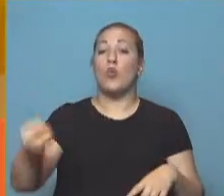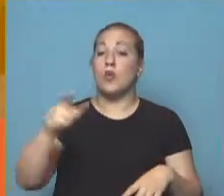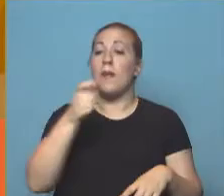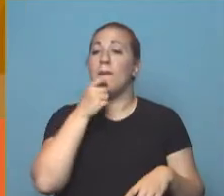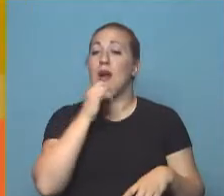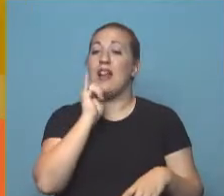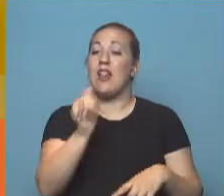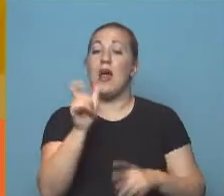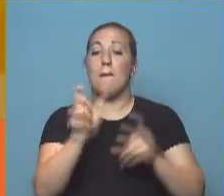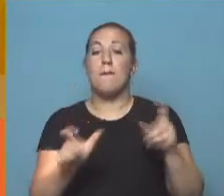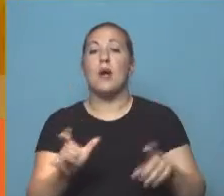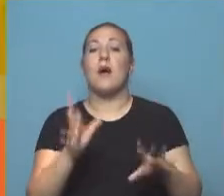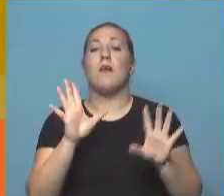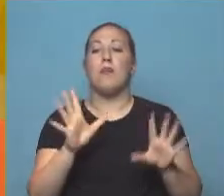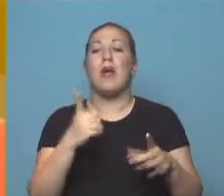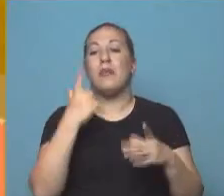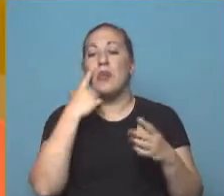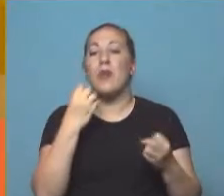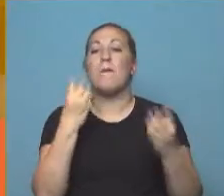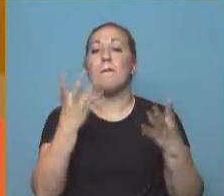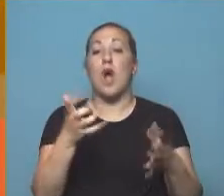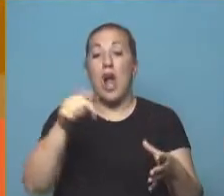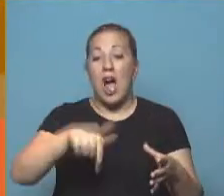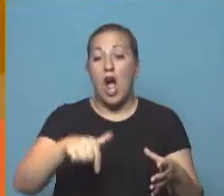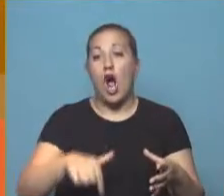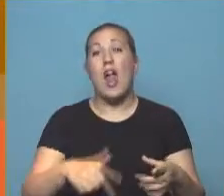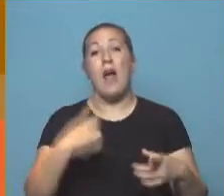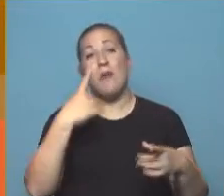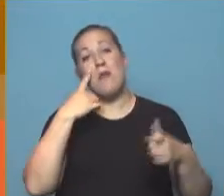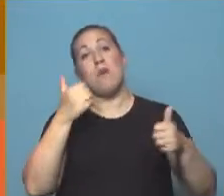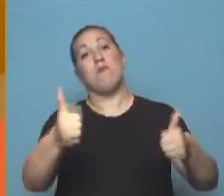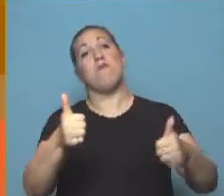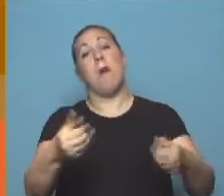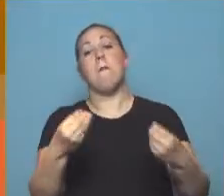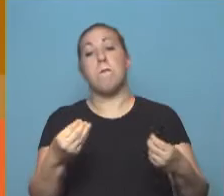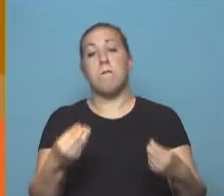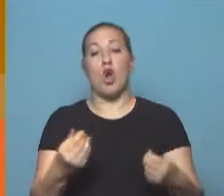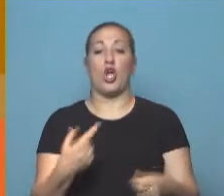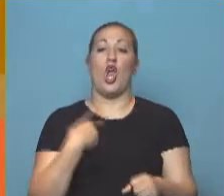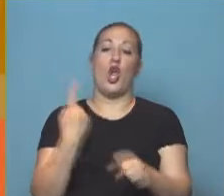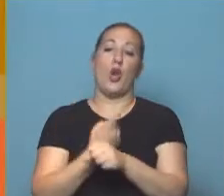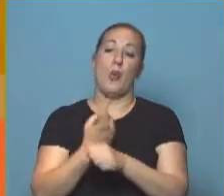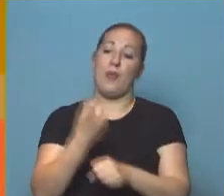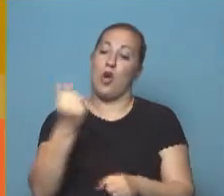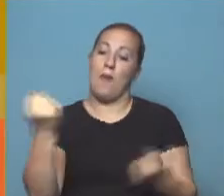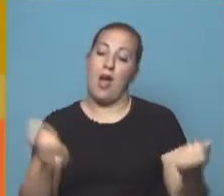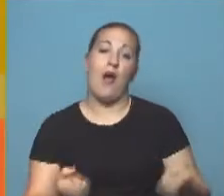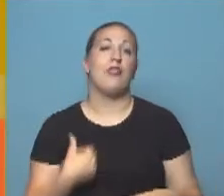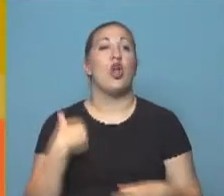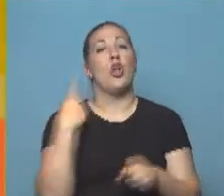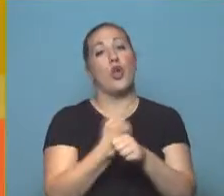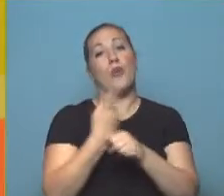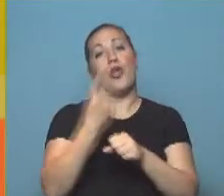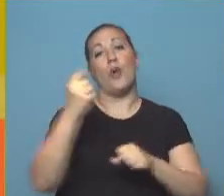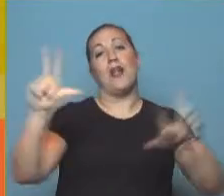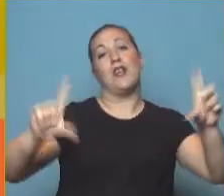digan a la gente, primero que se iba a vivir mejor y ahora que vivíamos demasiado bien porque no tenemos derecho a comprar un auto, a tener un televisor LCD, a comprar